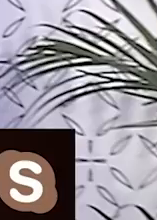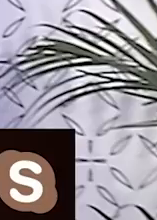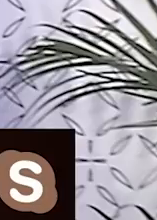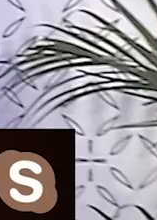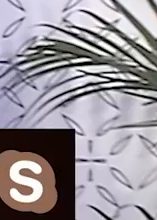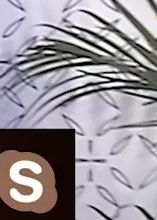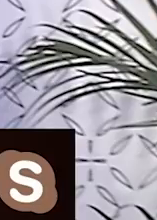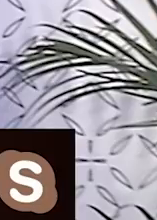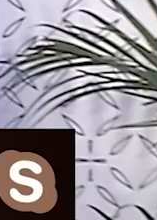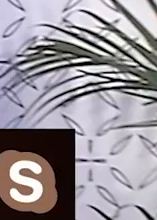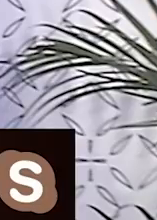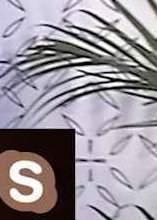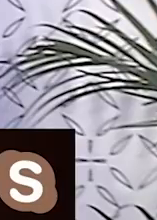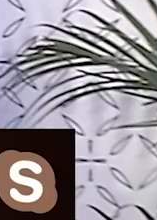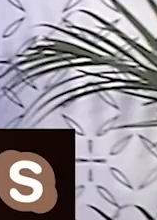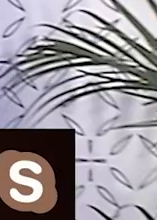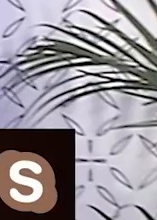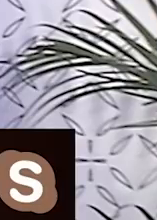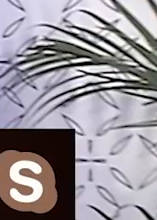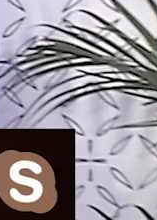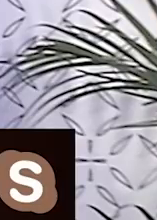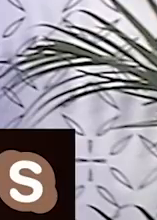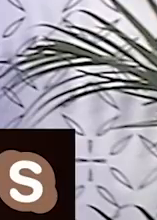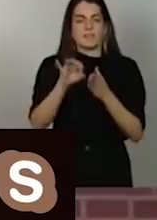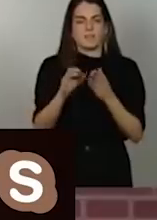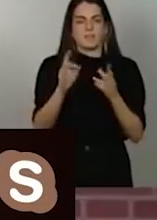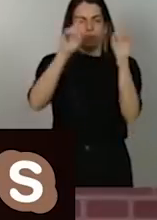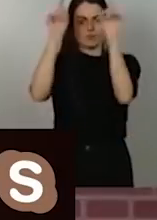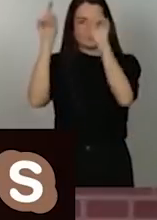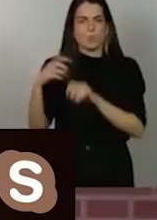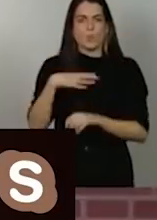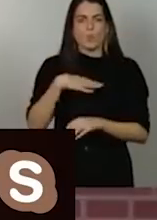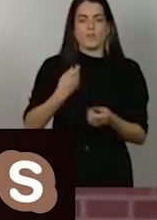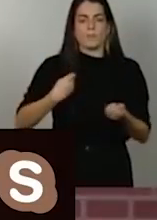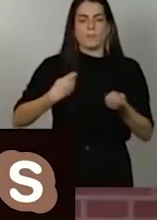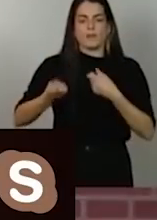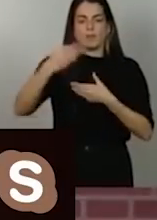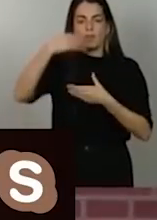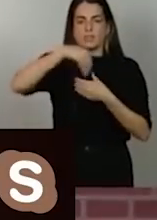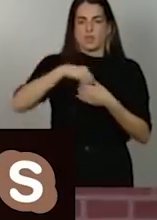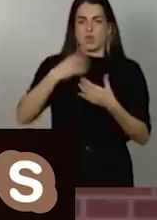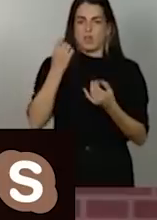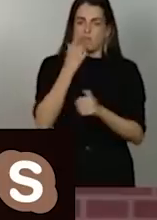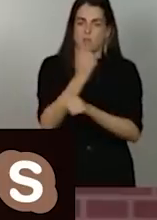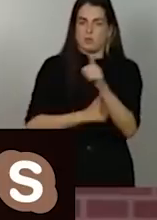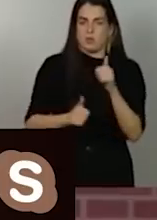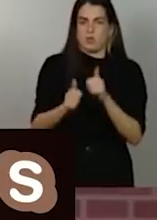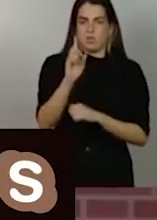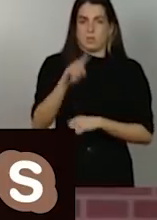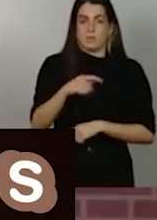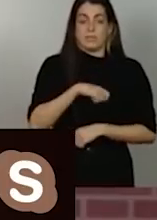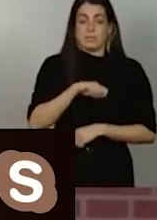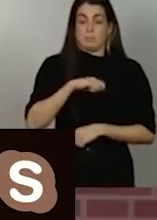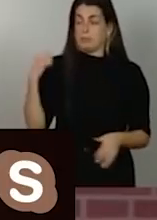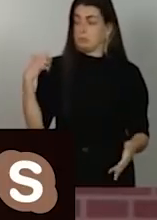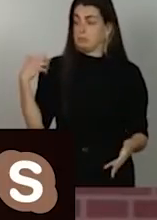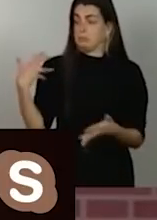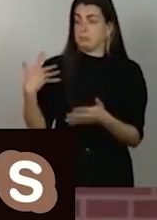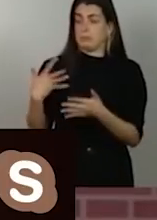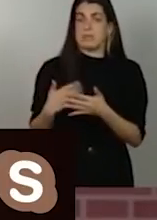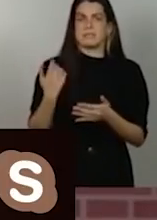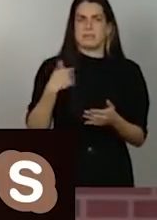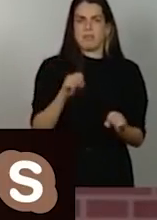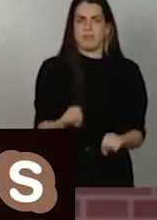alternativa, digamos, fiables a la ciudadanía. Y además, la división que tienen en estos momentos, pues,